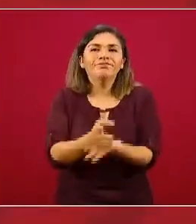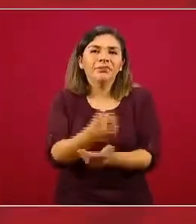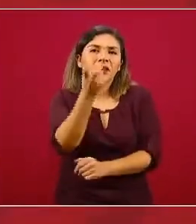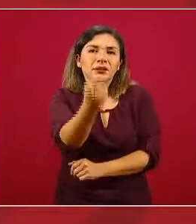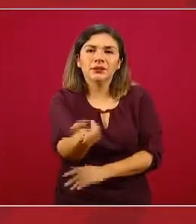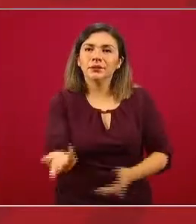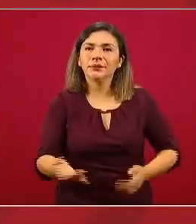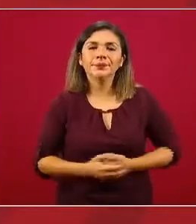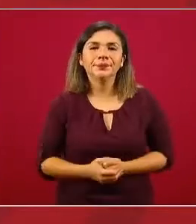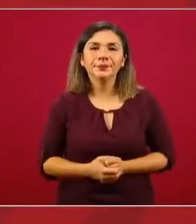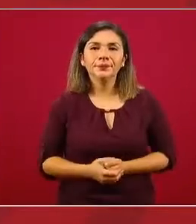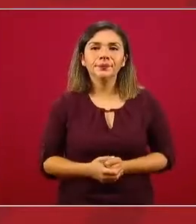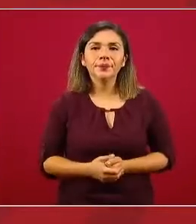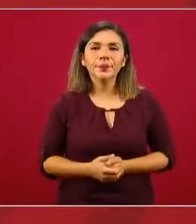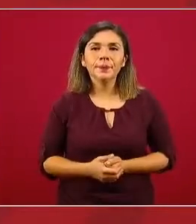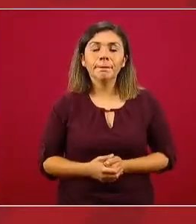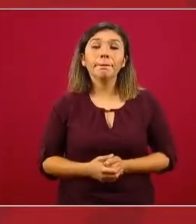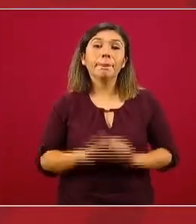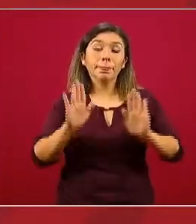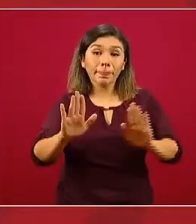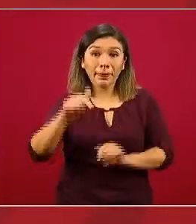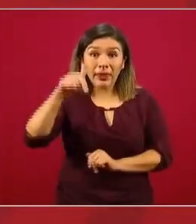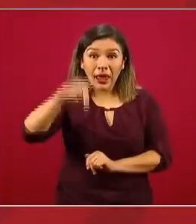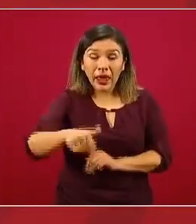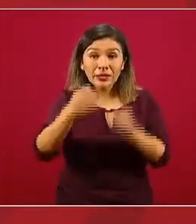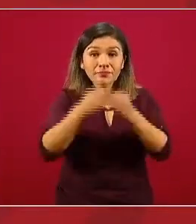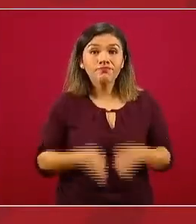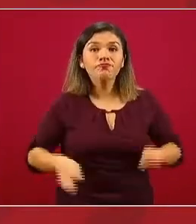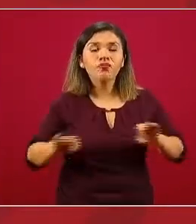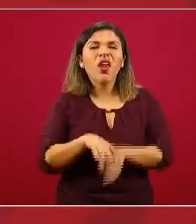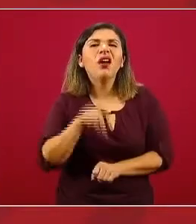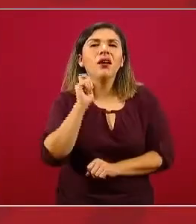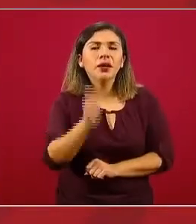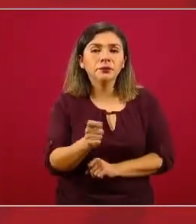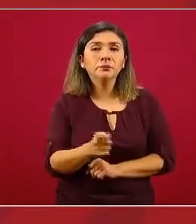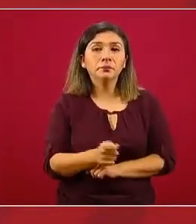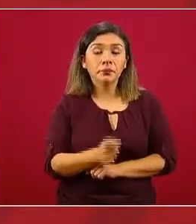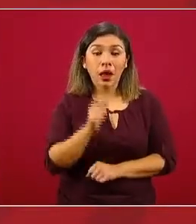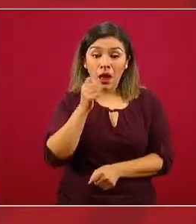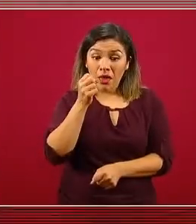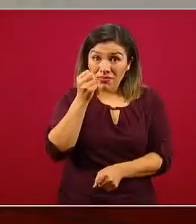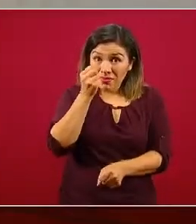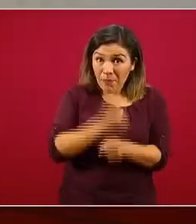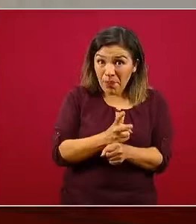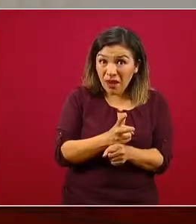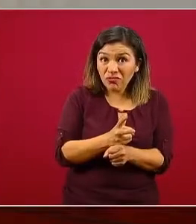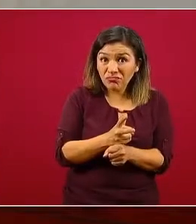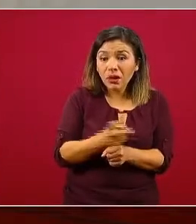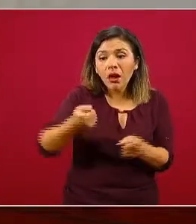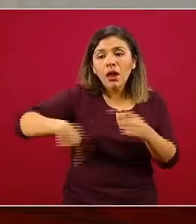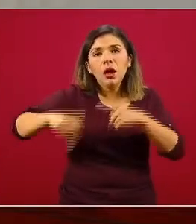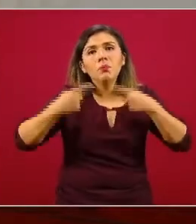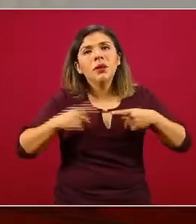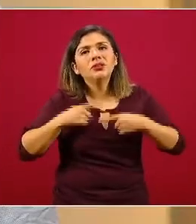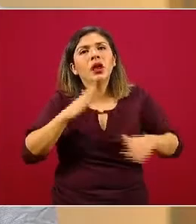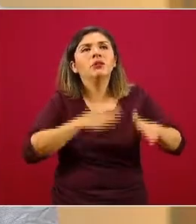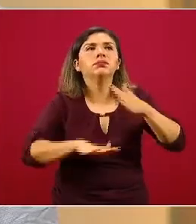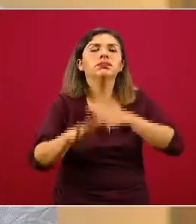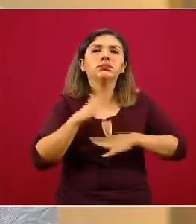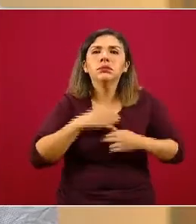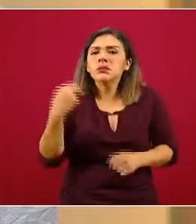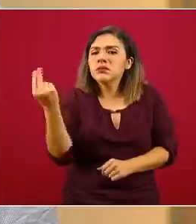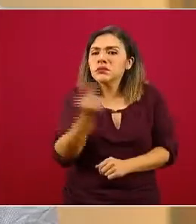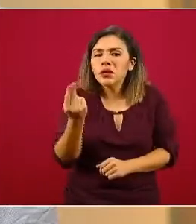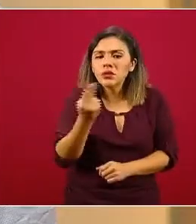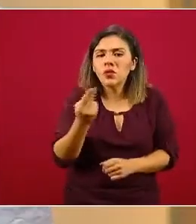¿no? Entonces, aquí el punto es, si es demasiado temprano, fatigamos a la población teniendo poca